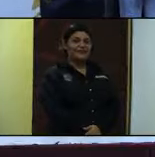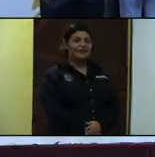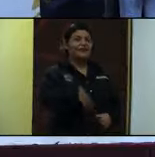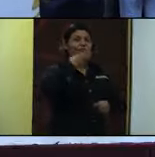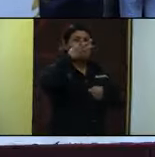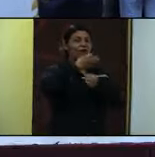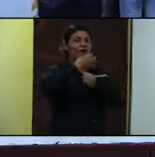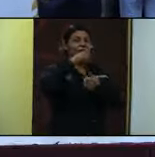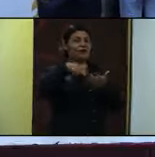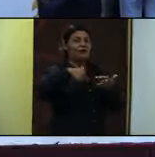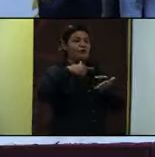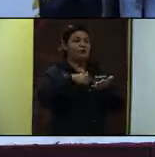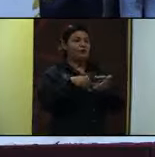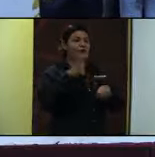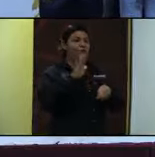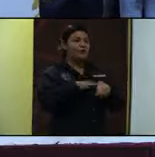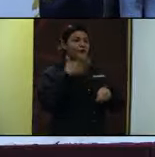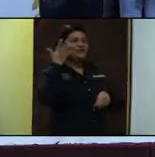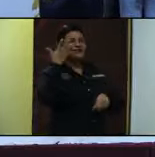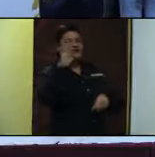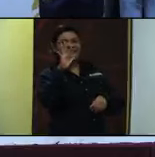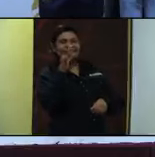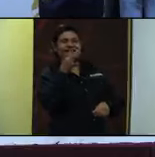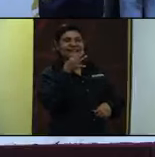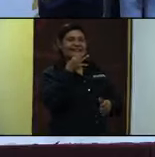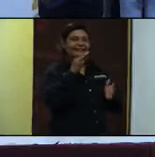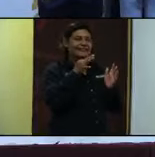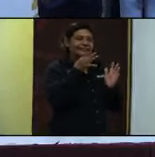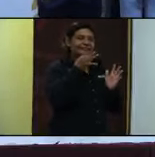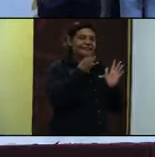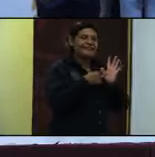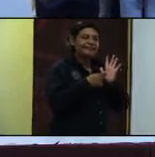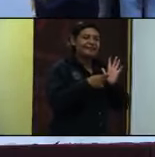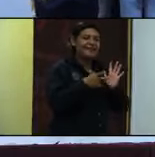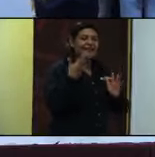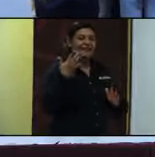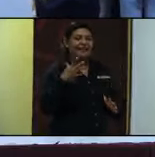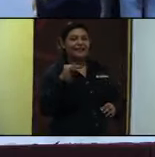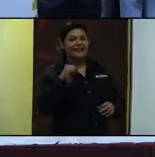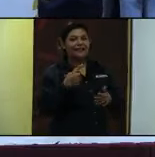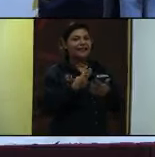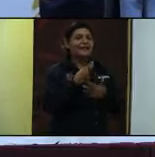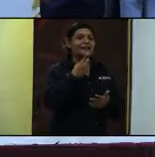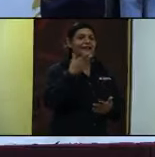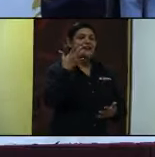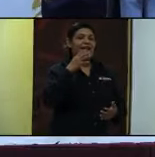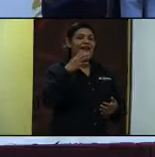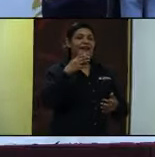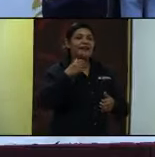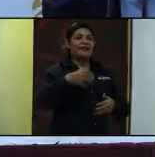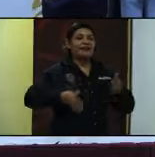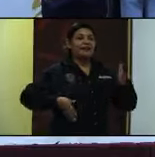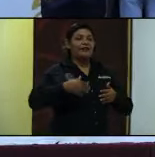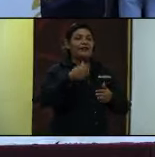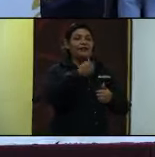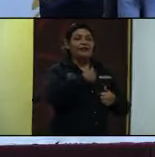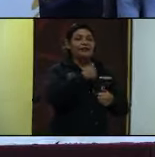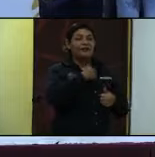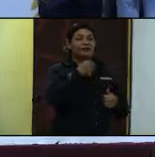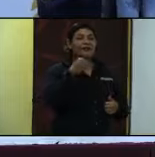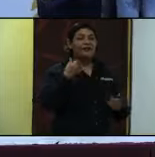Cuarto lugar, por 10 puntitos nada más, nos quedamos a nada de este trofeo. La escolta femenil